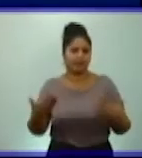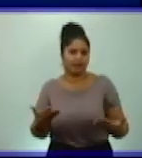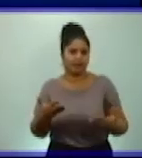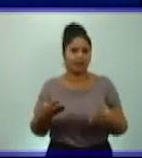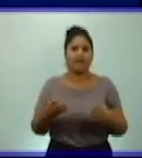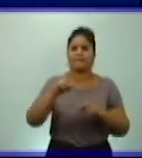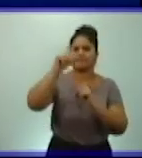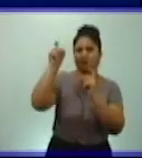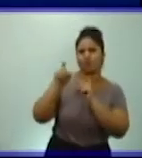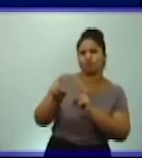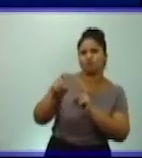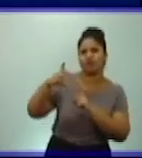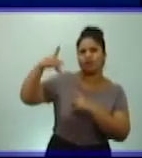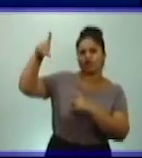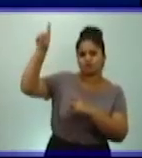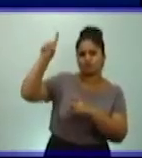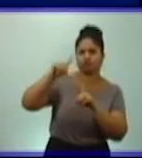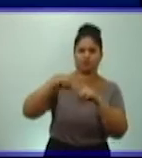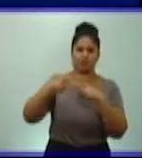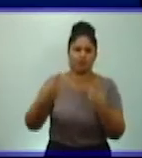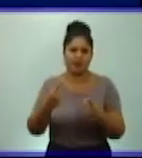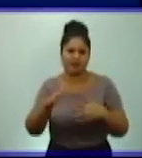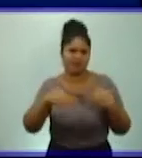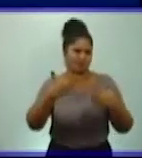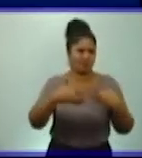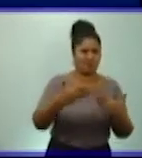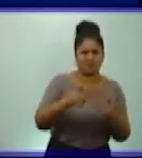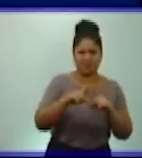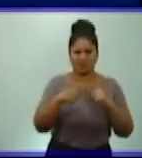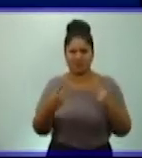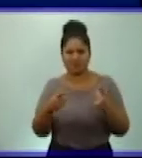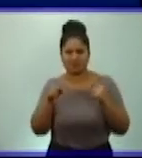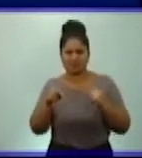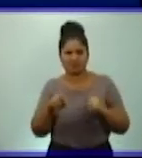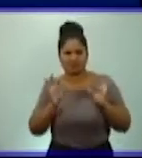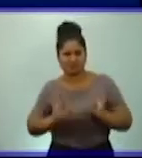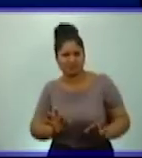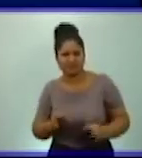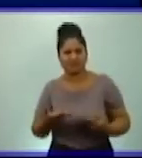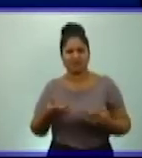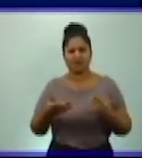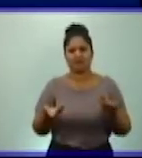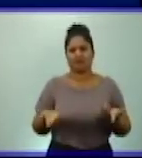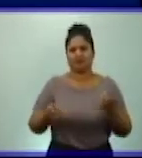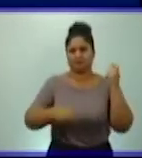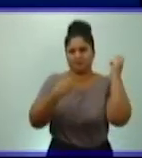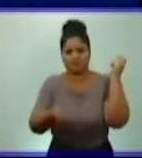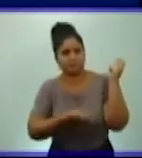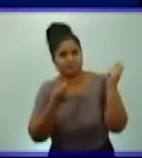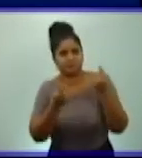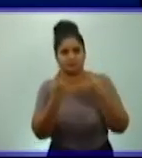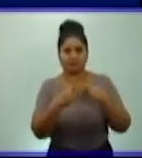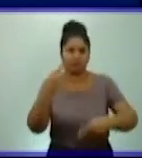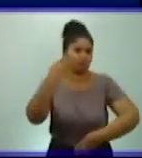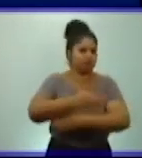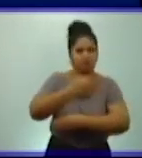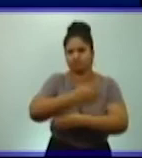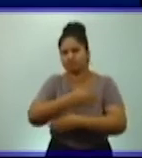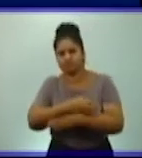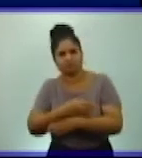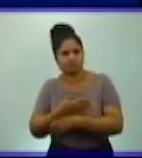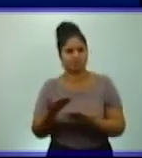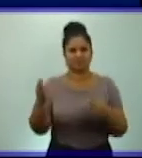poder estudiar, para poder cultivarse el alma, siendo una monja profesa, y que no eran estas las